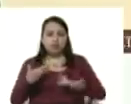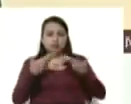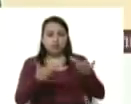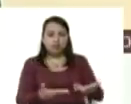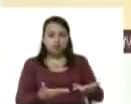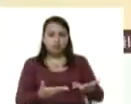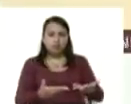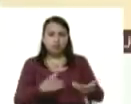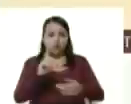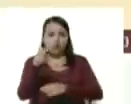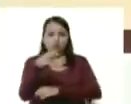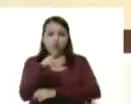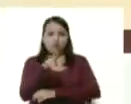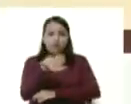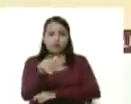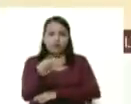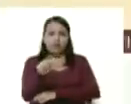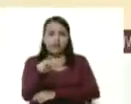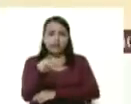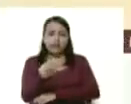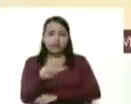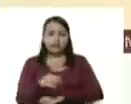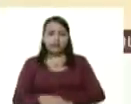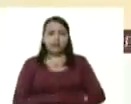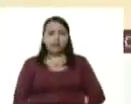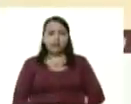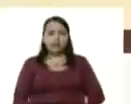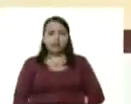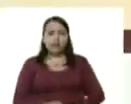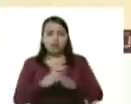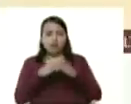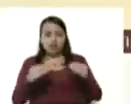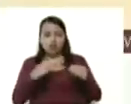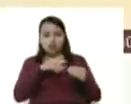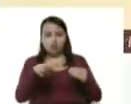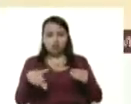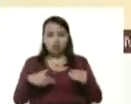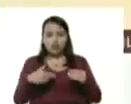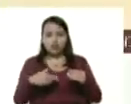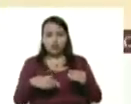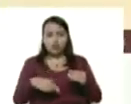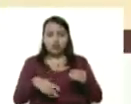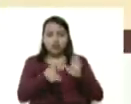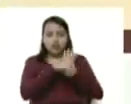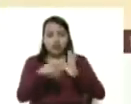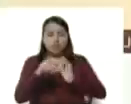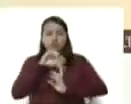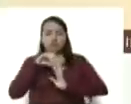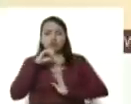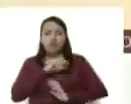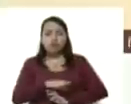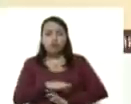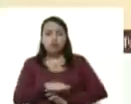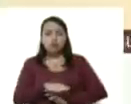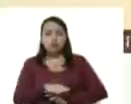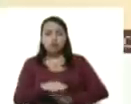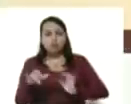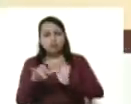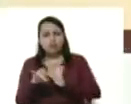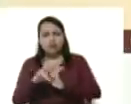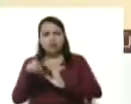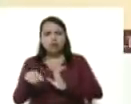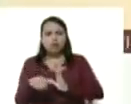ante la Corte Internacional de Justicia, donde están todos nuestros argumentos históricos, recientes, están